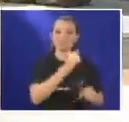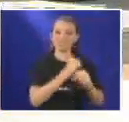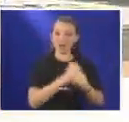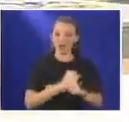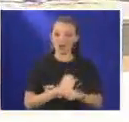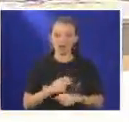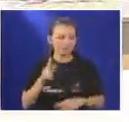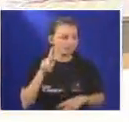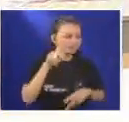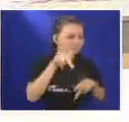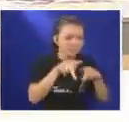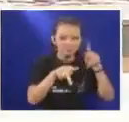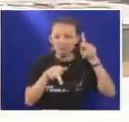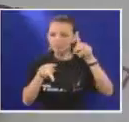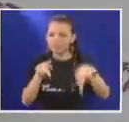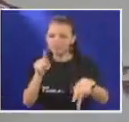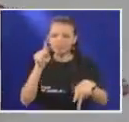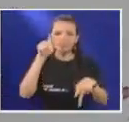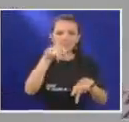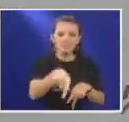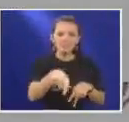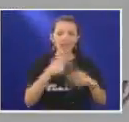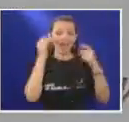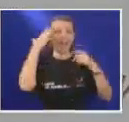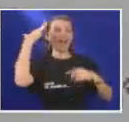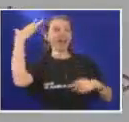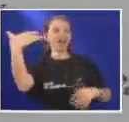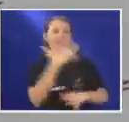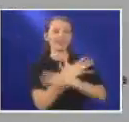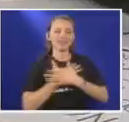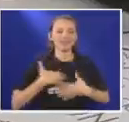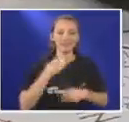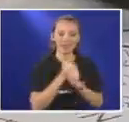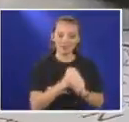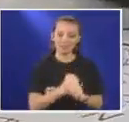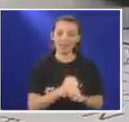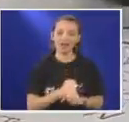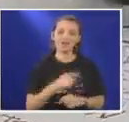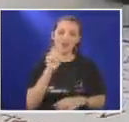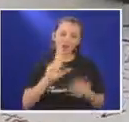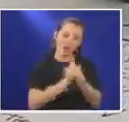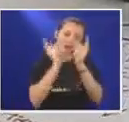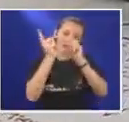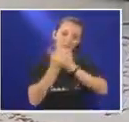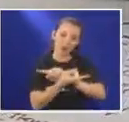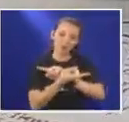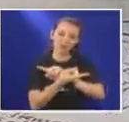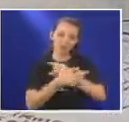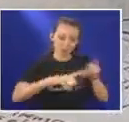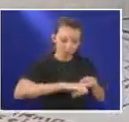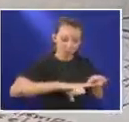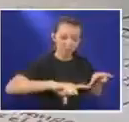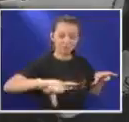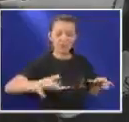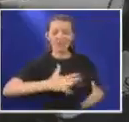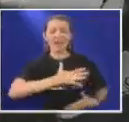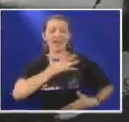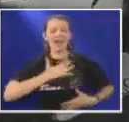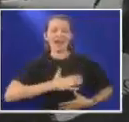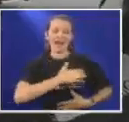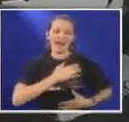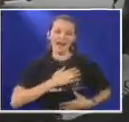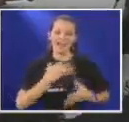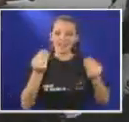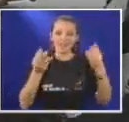fueron acercando para plasmar sus deseos, sueños y anhelos más emotivos en los que se convertiría en un lienzo de emociones que muchos